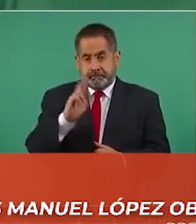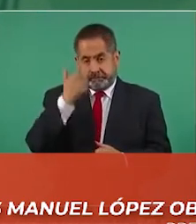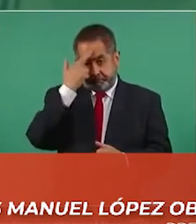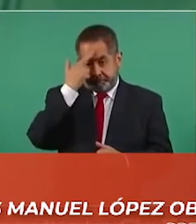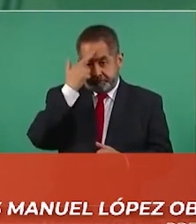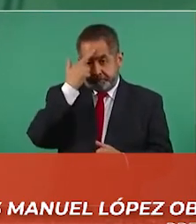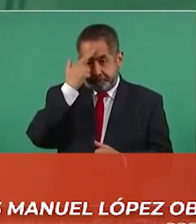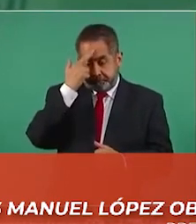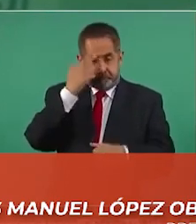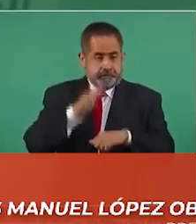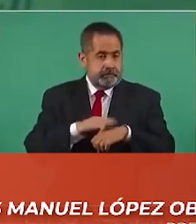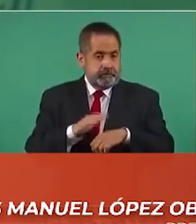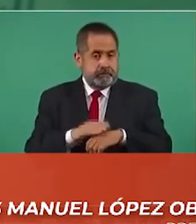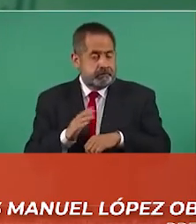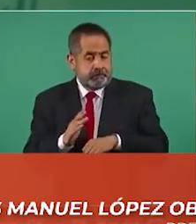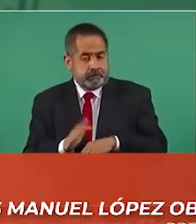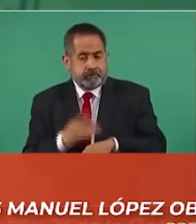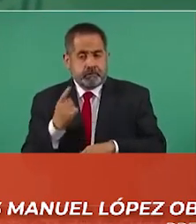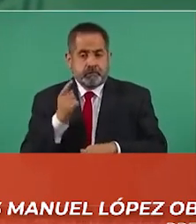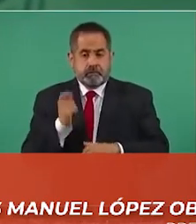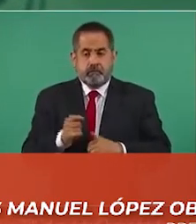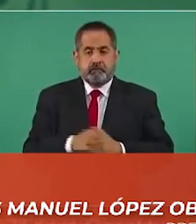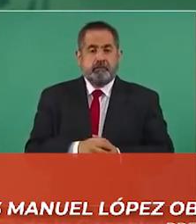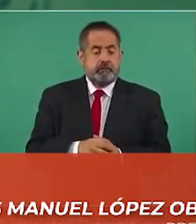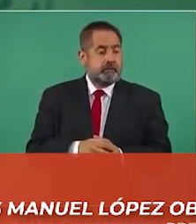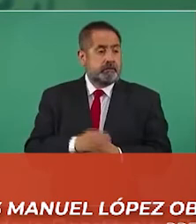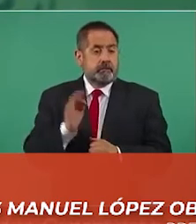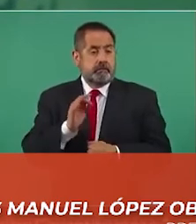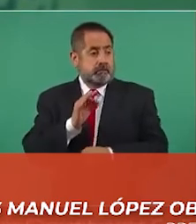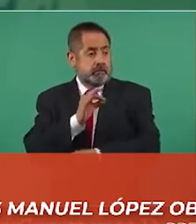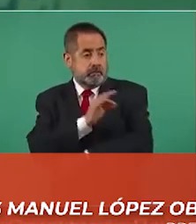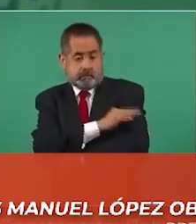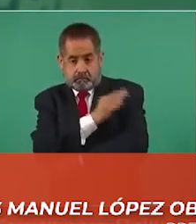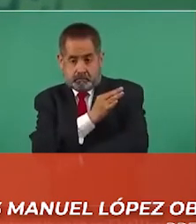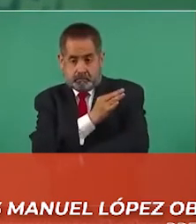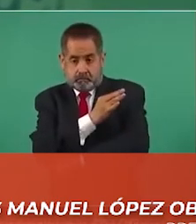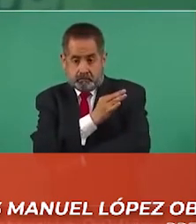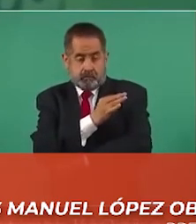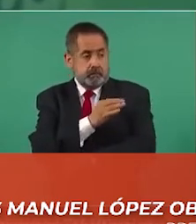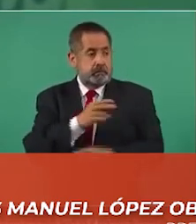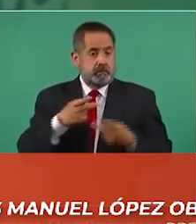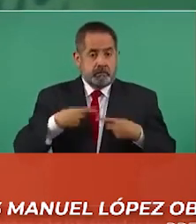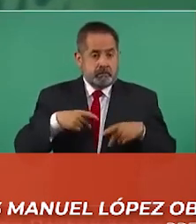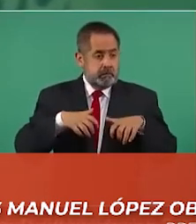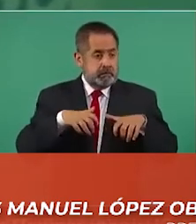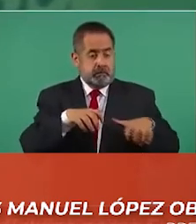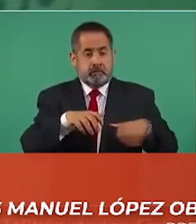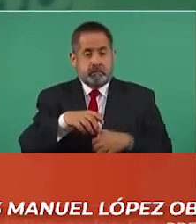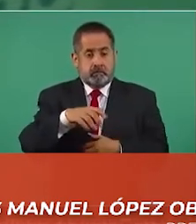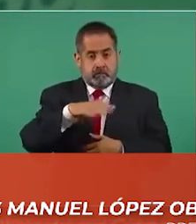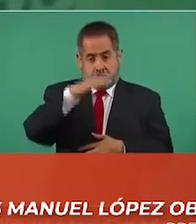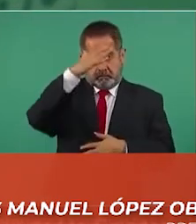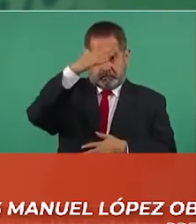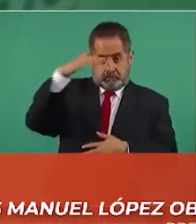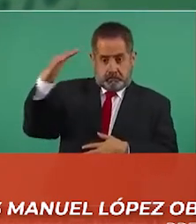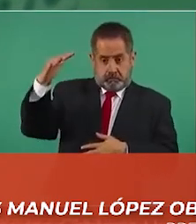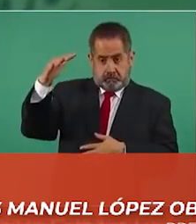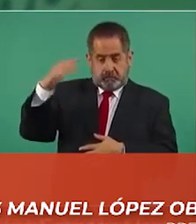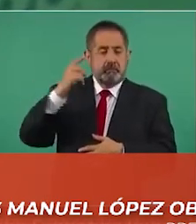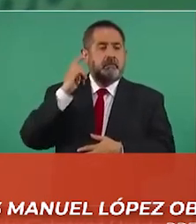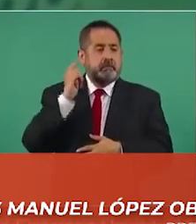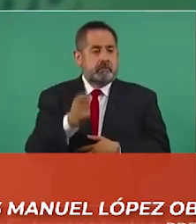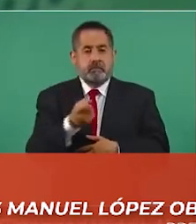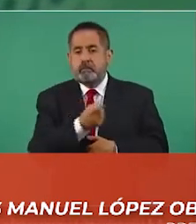recordamos, porque si vacunamos a la población adulta, se